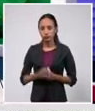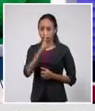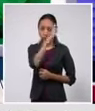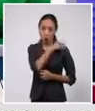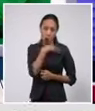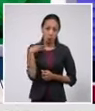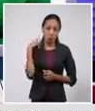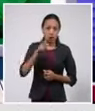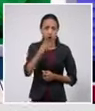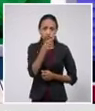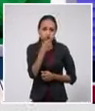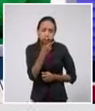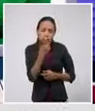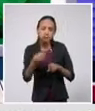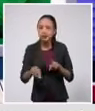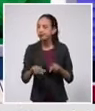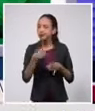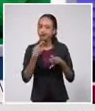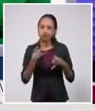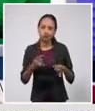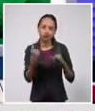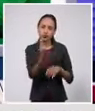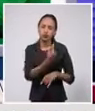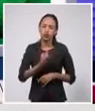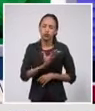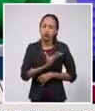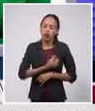Nuestras condolencias a familiares y amistades.